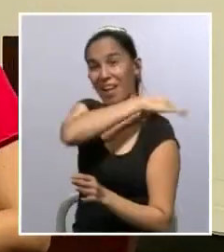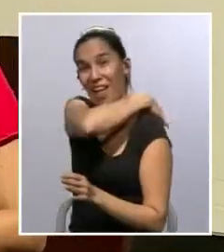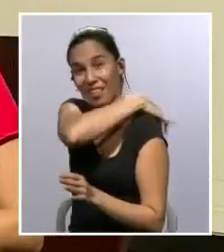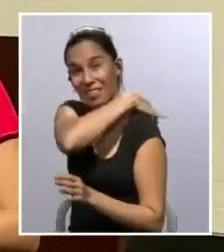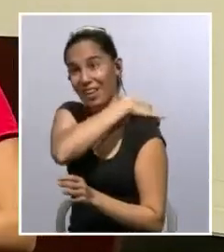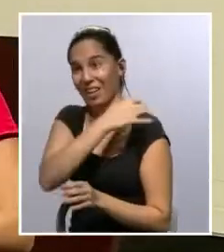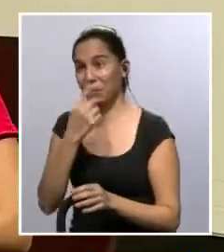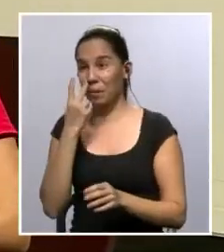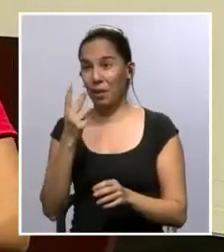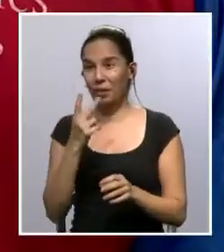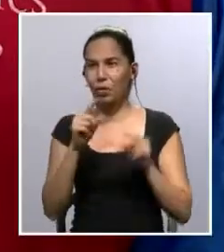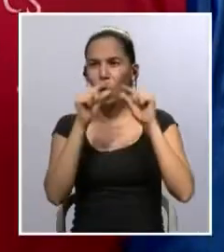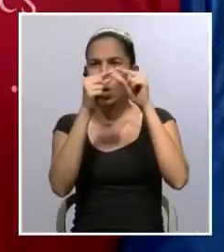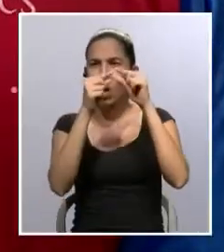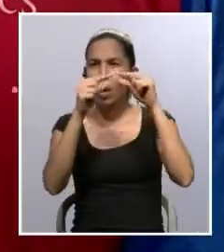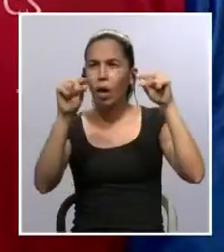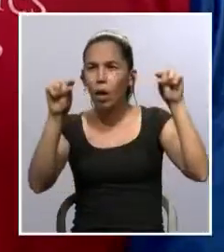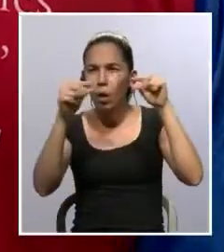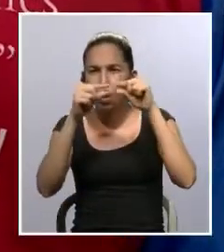Esto es una ecuación de